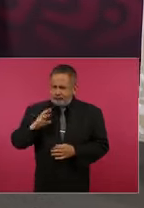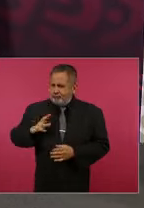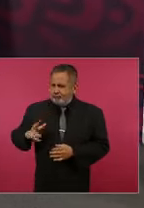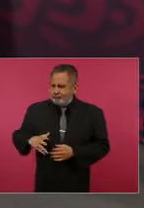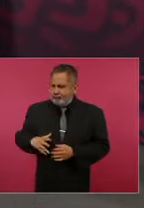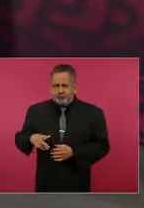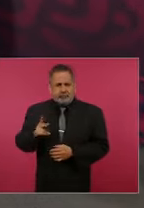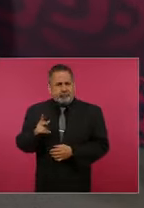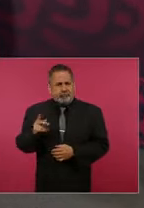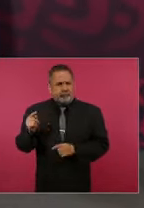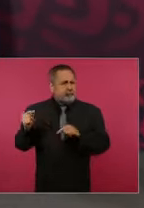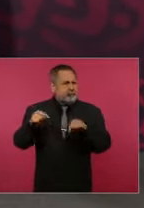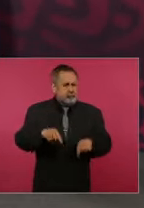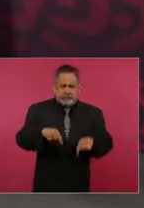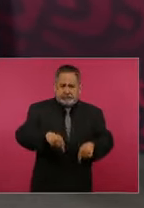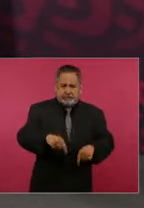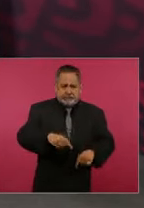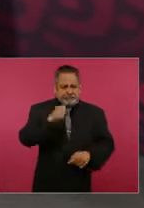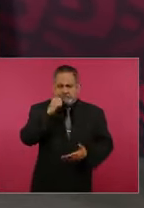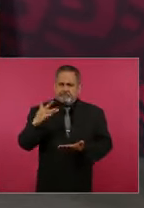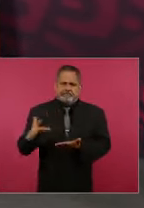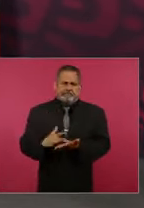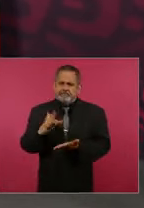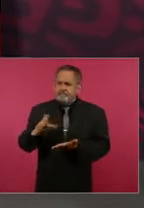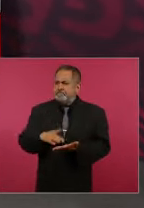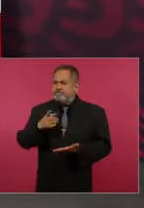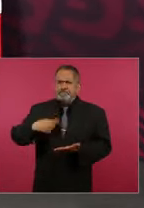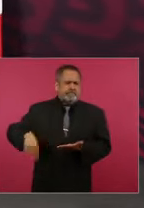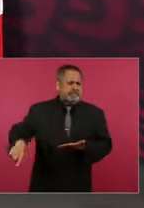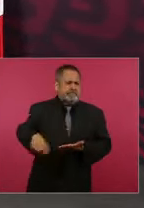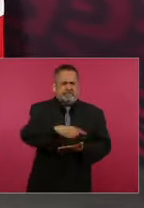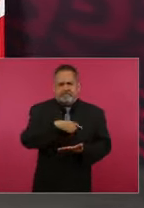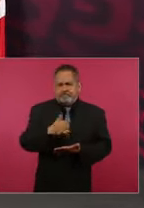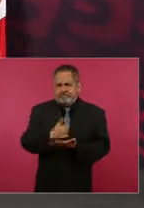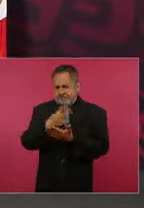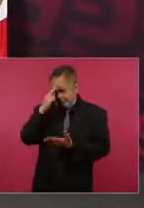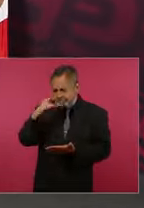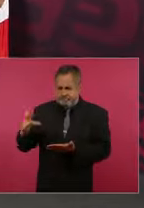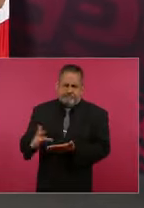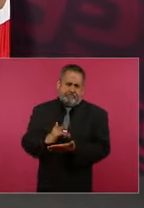y siempre me han apoyado, siempre, siempre, siempre.